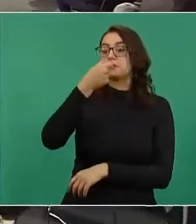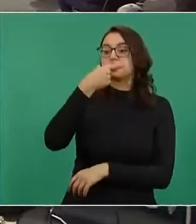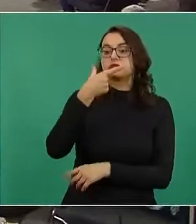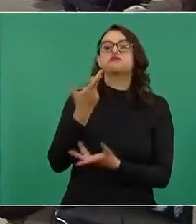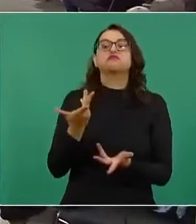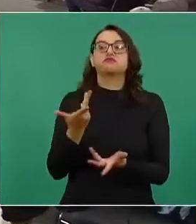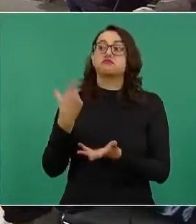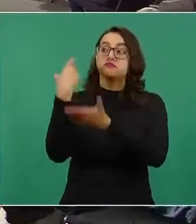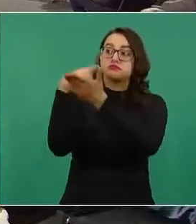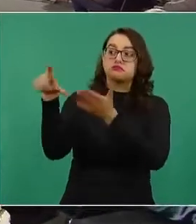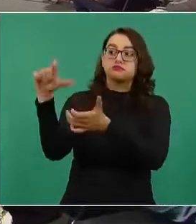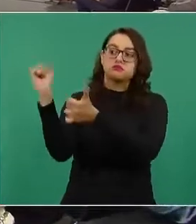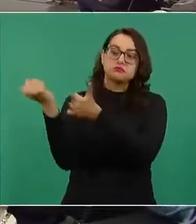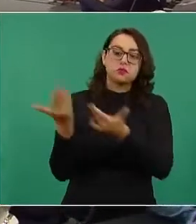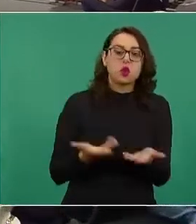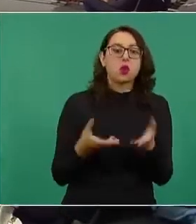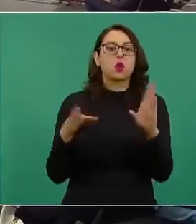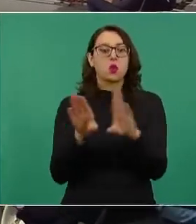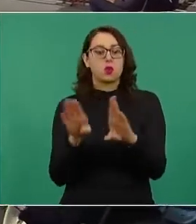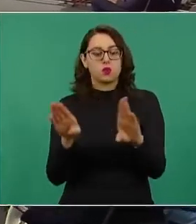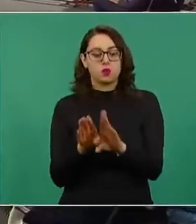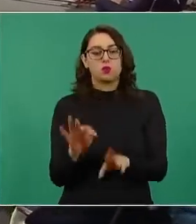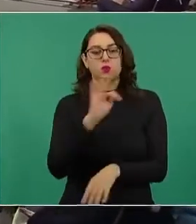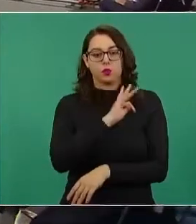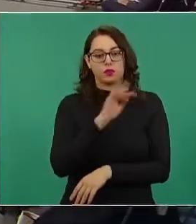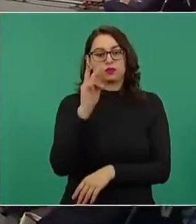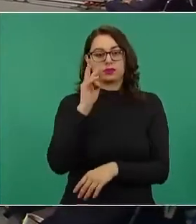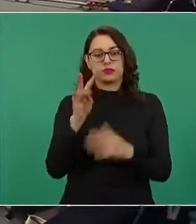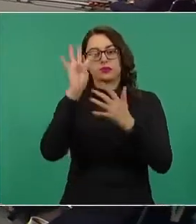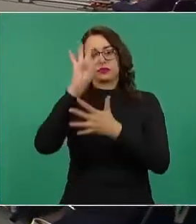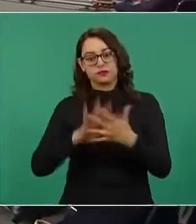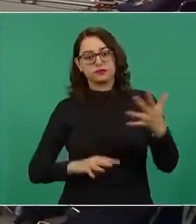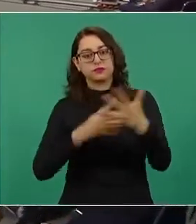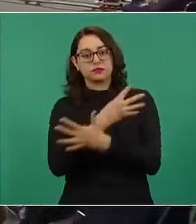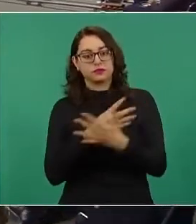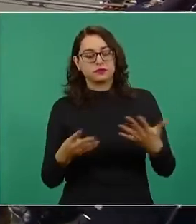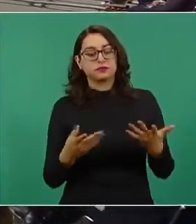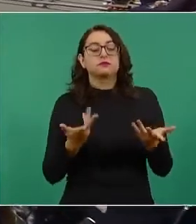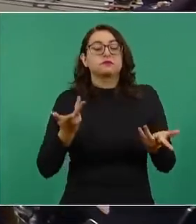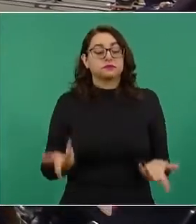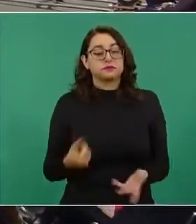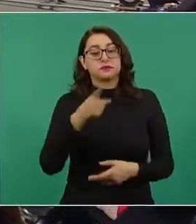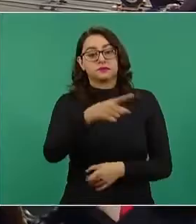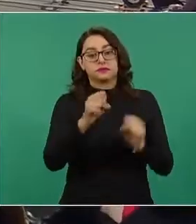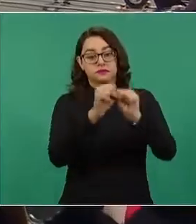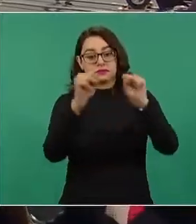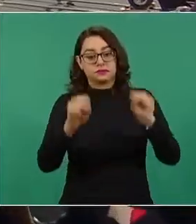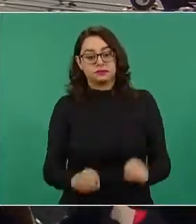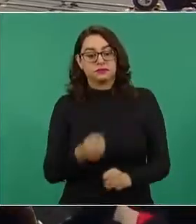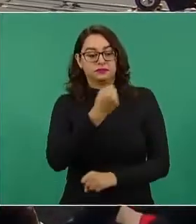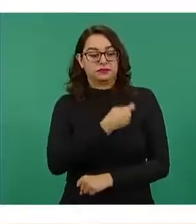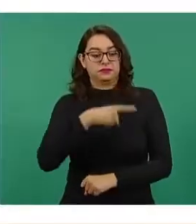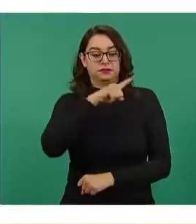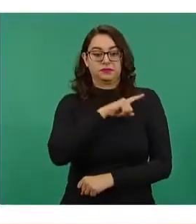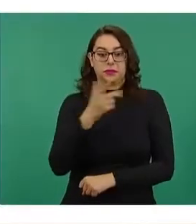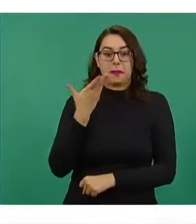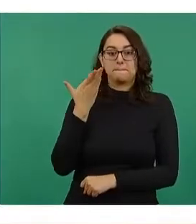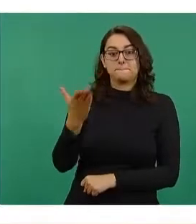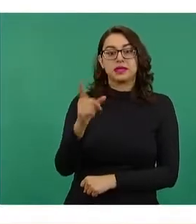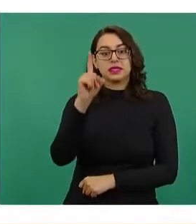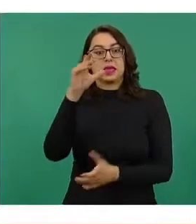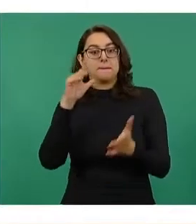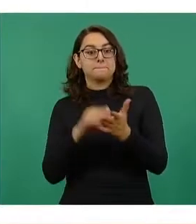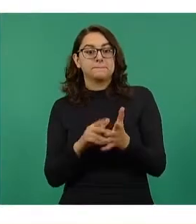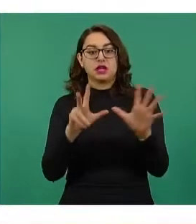nuestra población y como pueden ver en esta tabla, de acuerdo a la demanda del sector salud, que consta de 1,840 claves, al